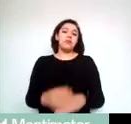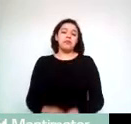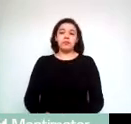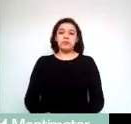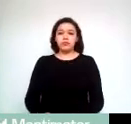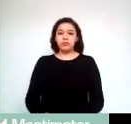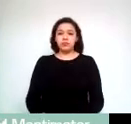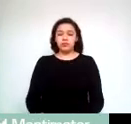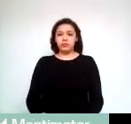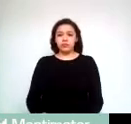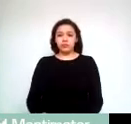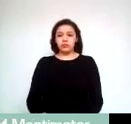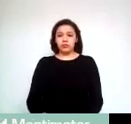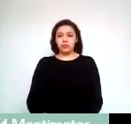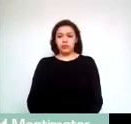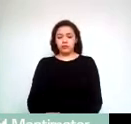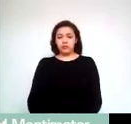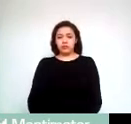¿Se tienen por?